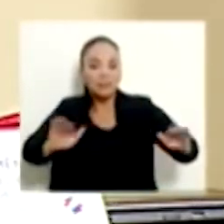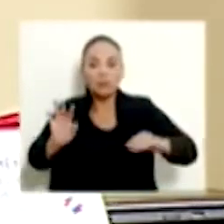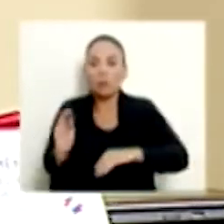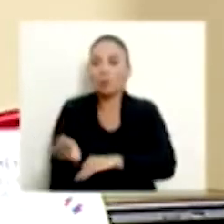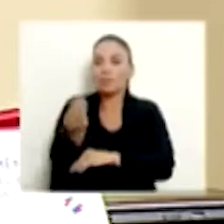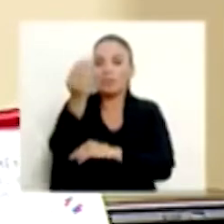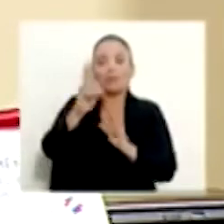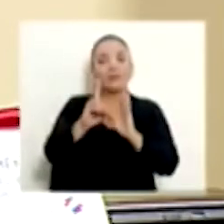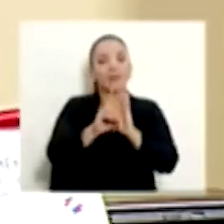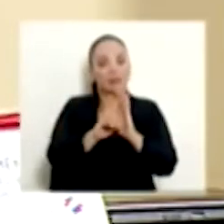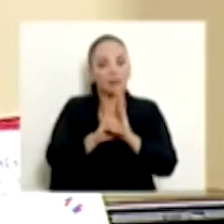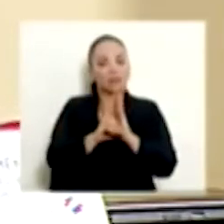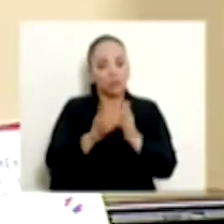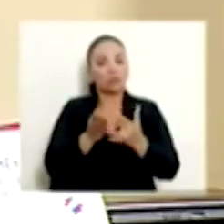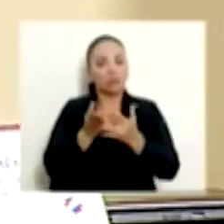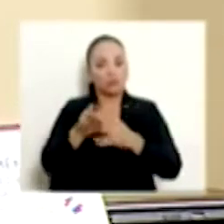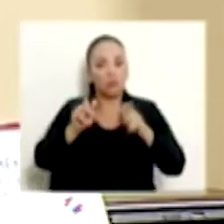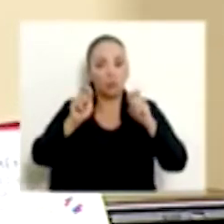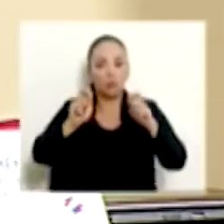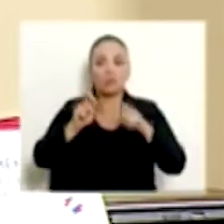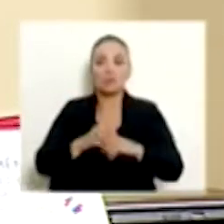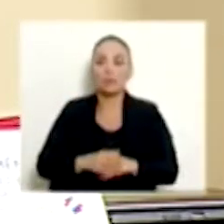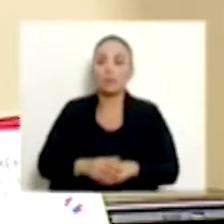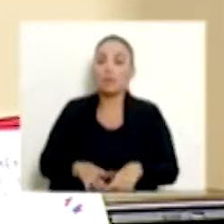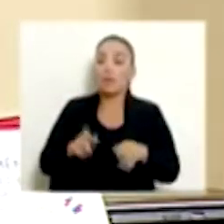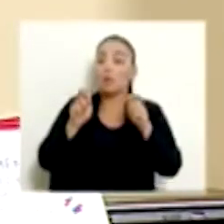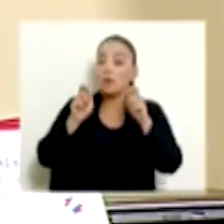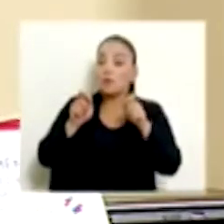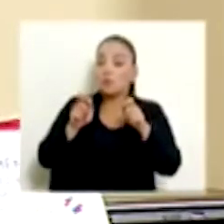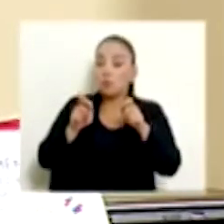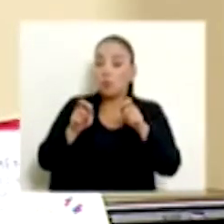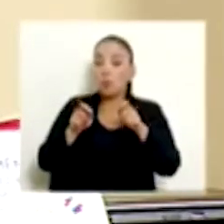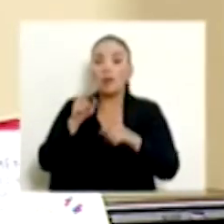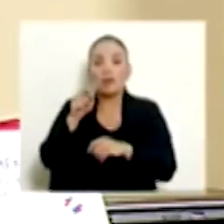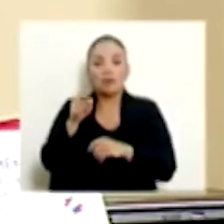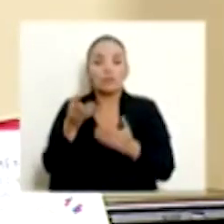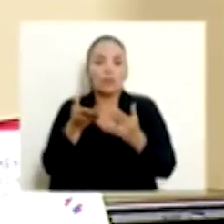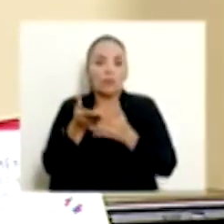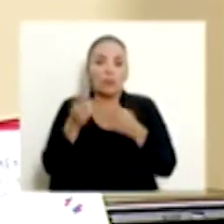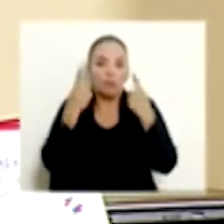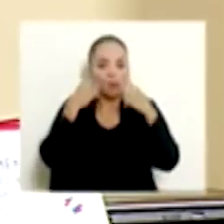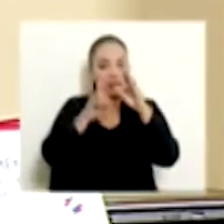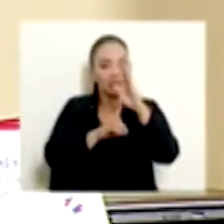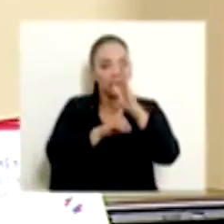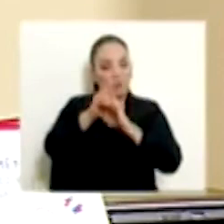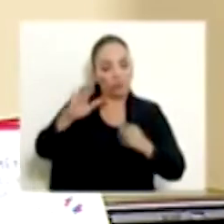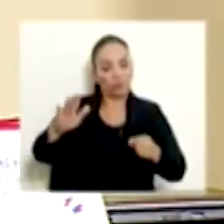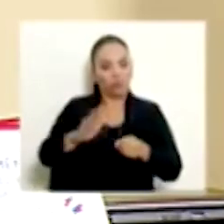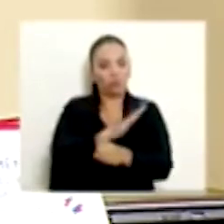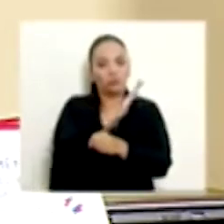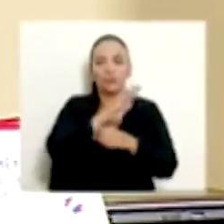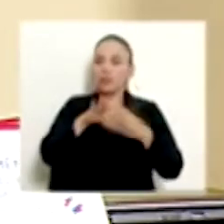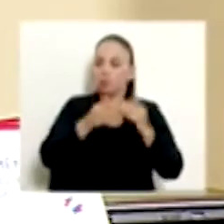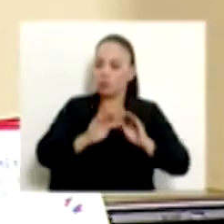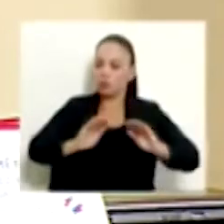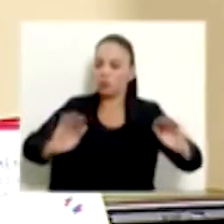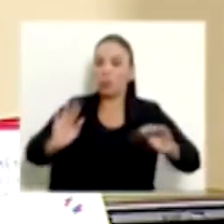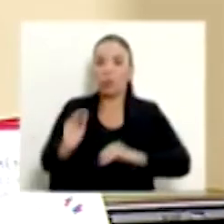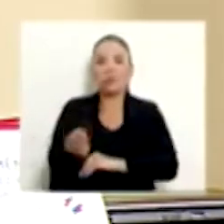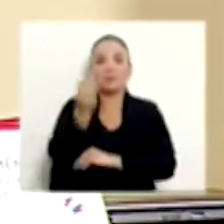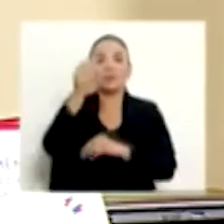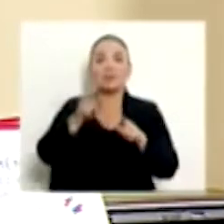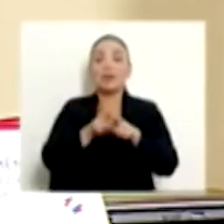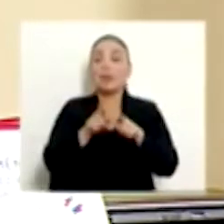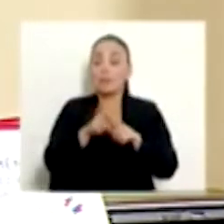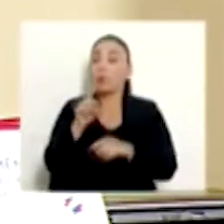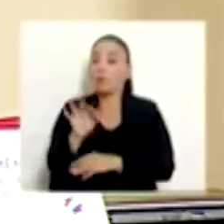su derecho a la educación la educación es un medio para el desarrollo integral de los niños niñas y adolescentes y también